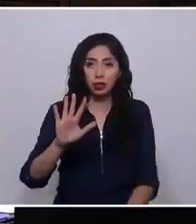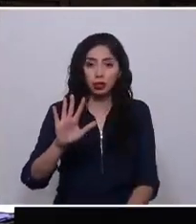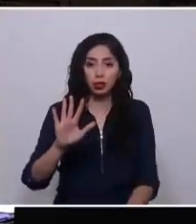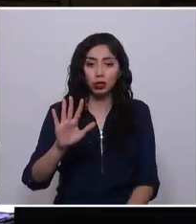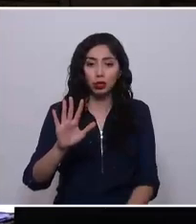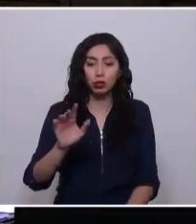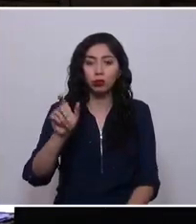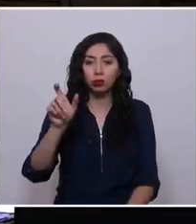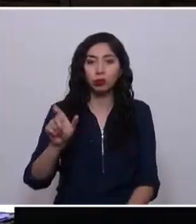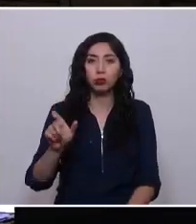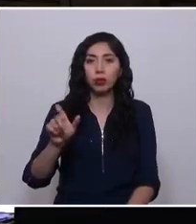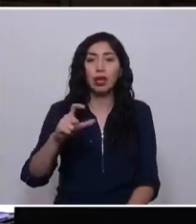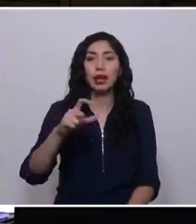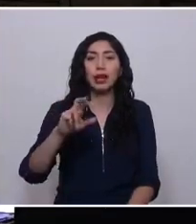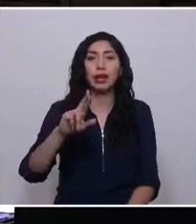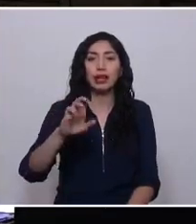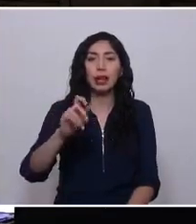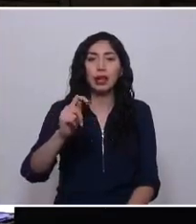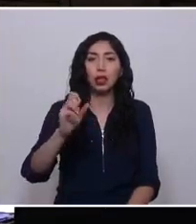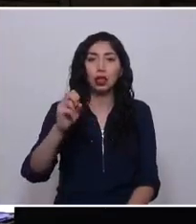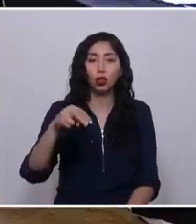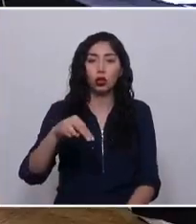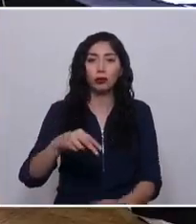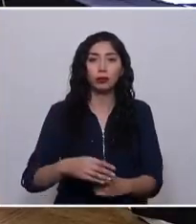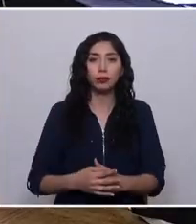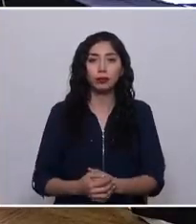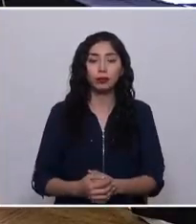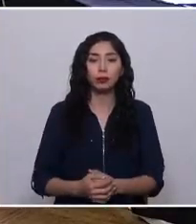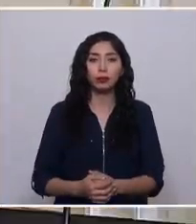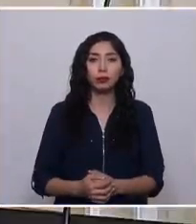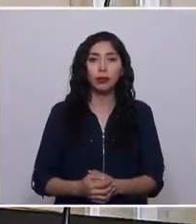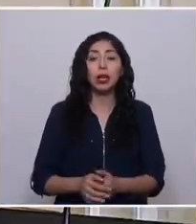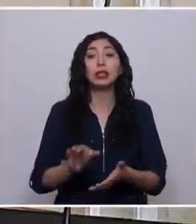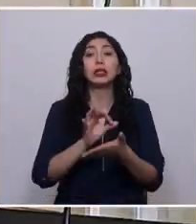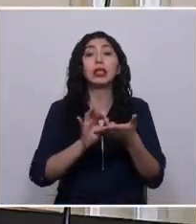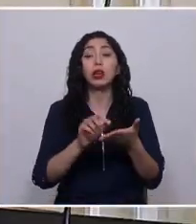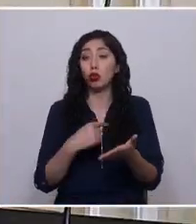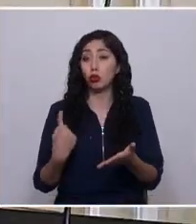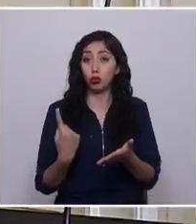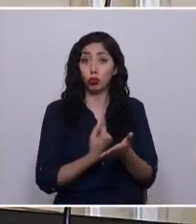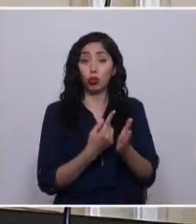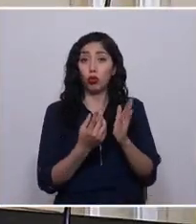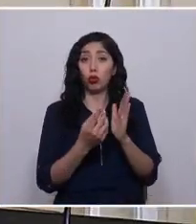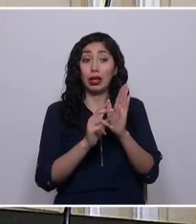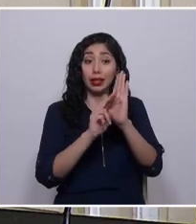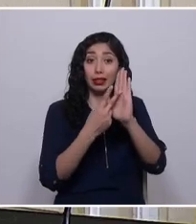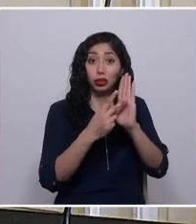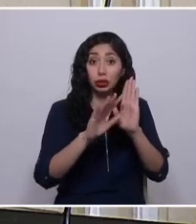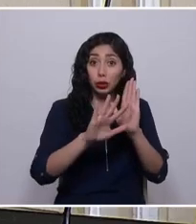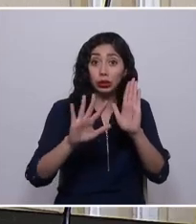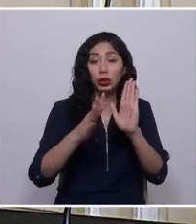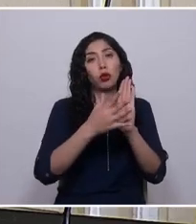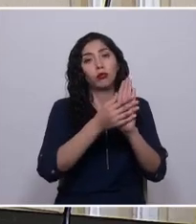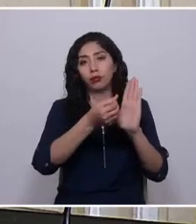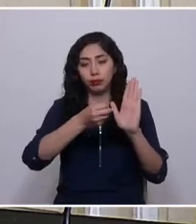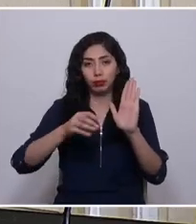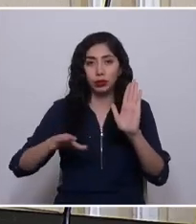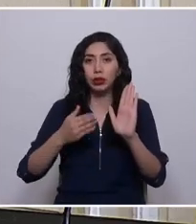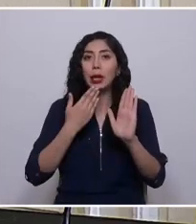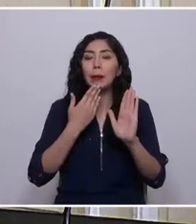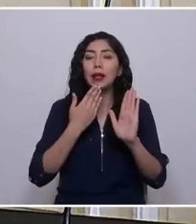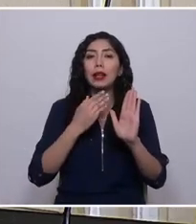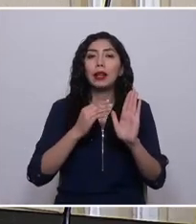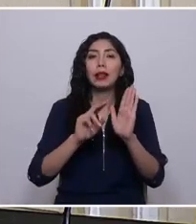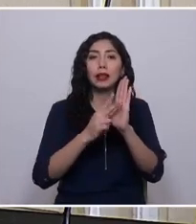al señor Eduardo Cretón. Señor secretario, vamos a retirar la indicación 55 y la indicación